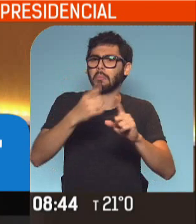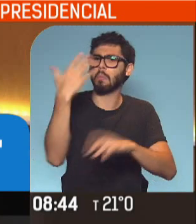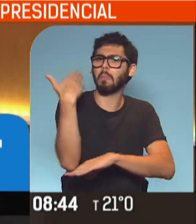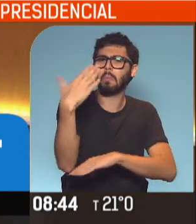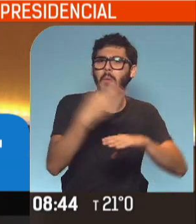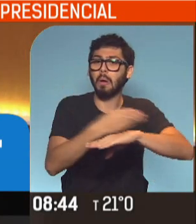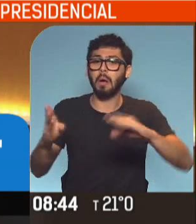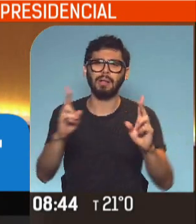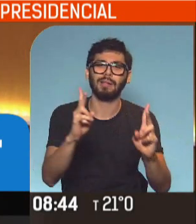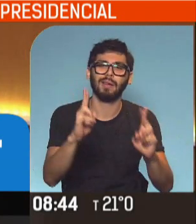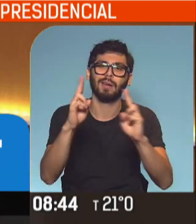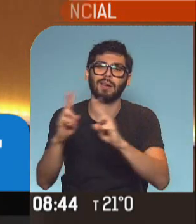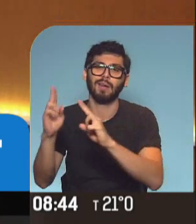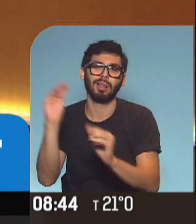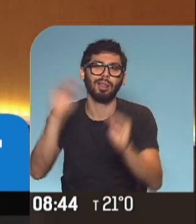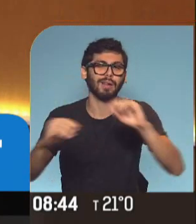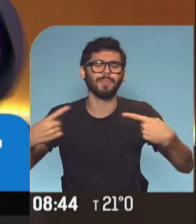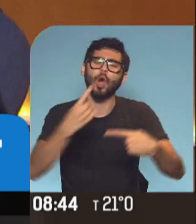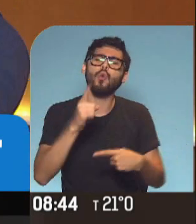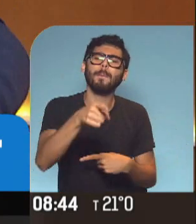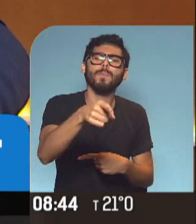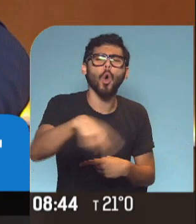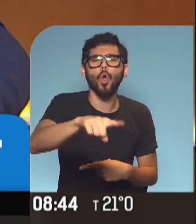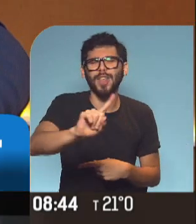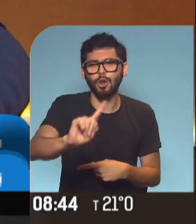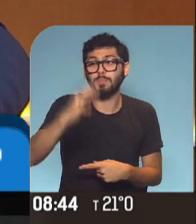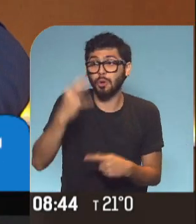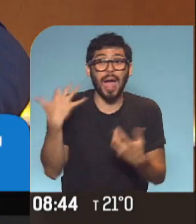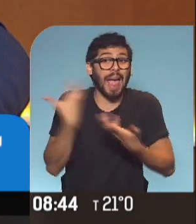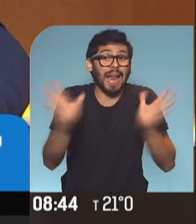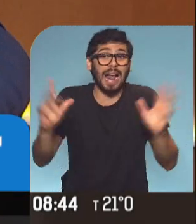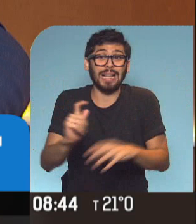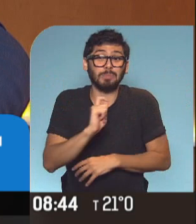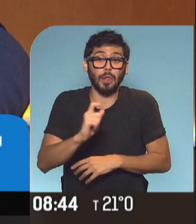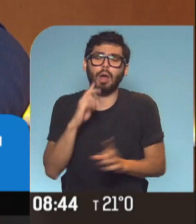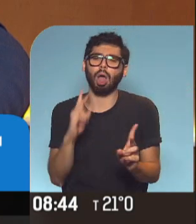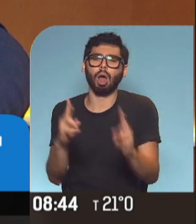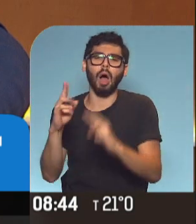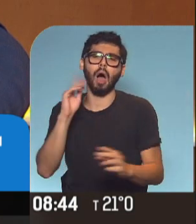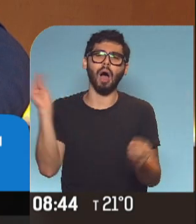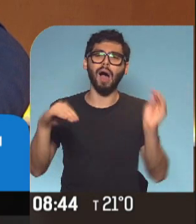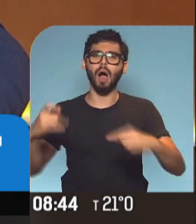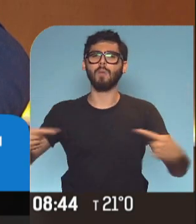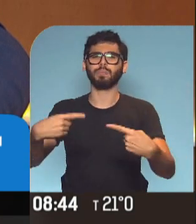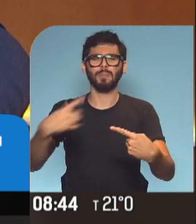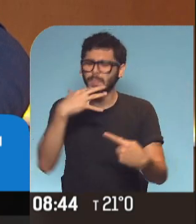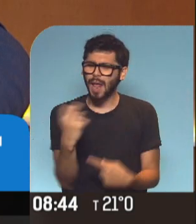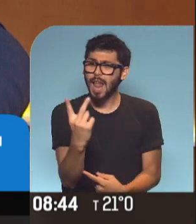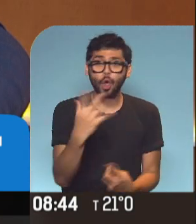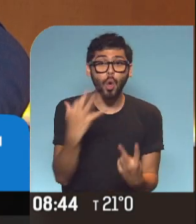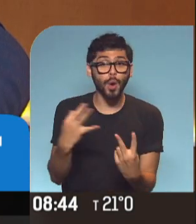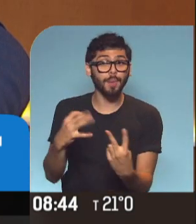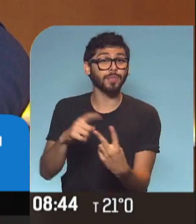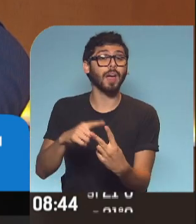que se están enfrentando y bueno no le digo por ustedes le digo en general porque eso es lo que ocurre son las dos cosas ciertas o sea la argentina tiene que honrar